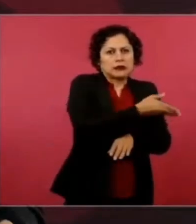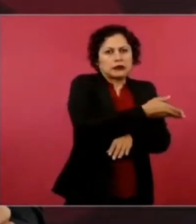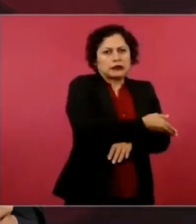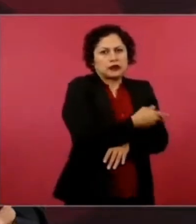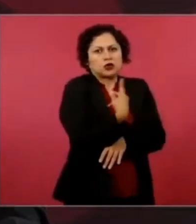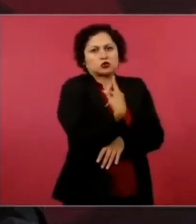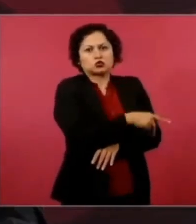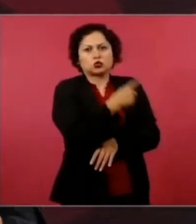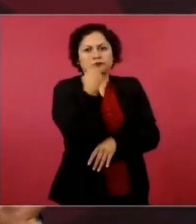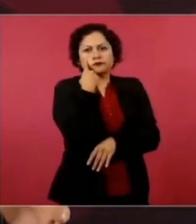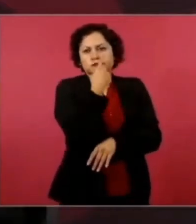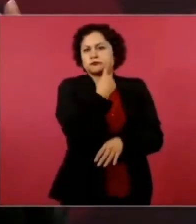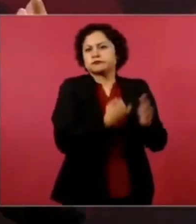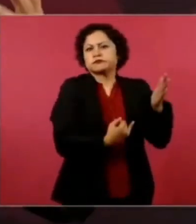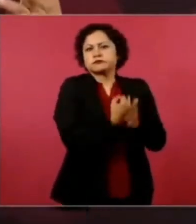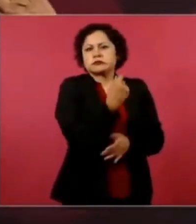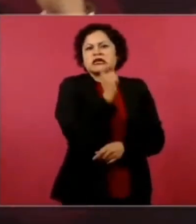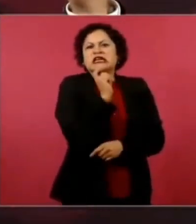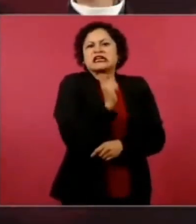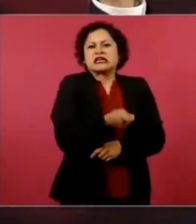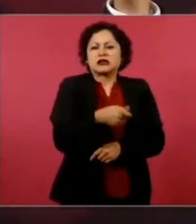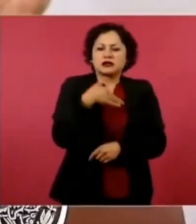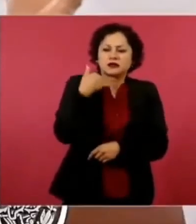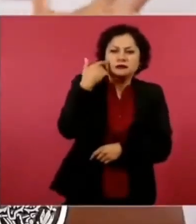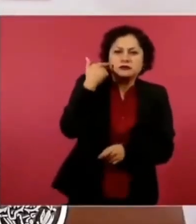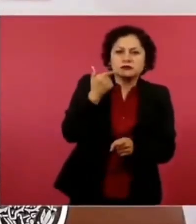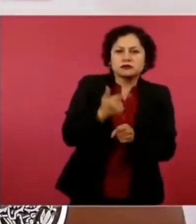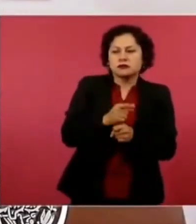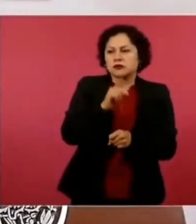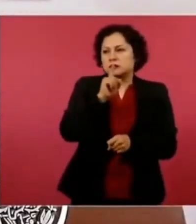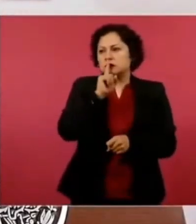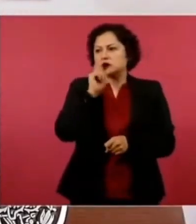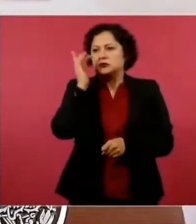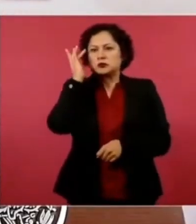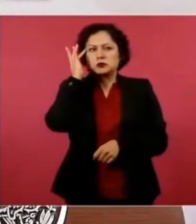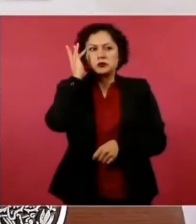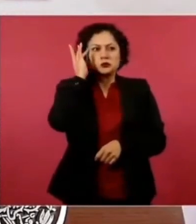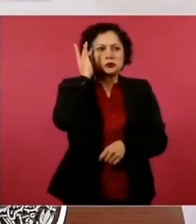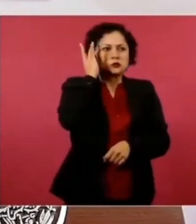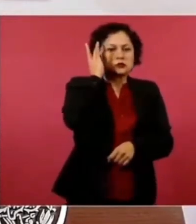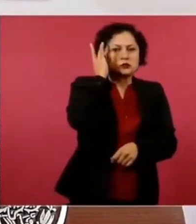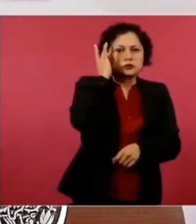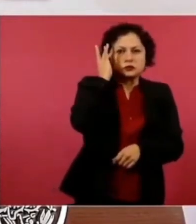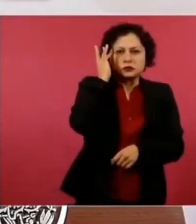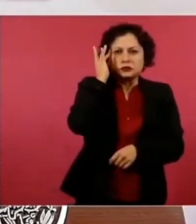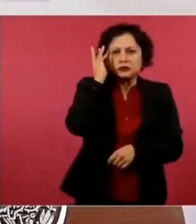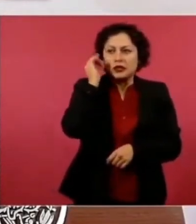Se llegó a decir que era parte de la cultura del pueblo de México.